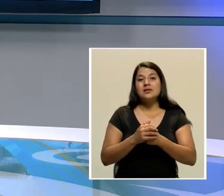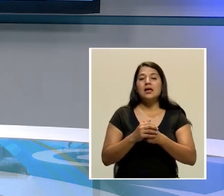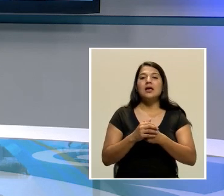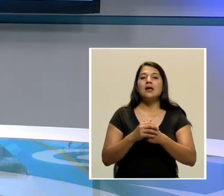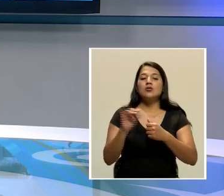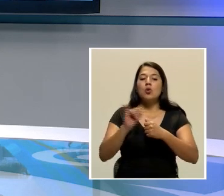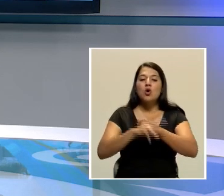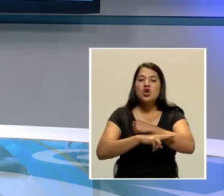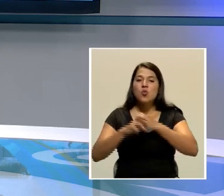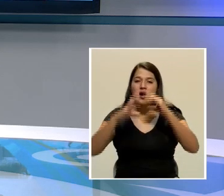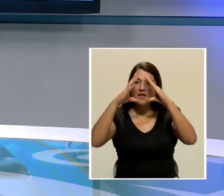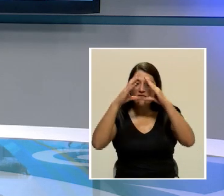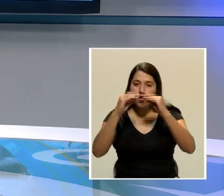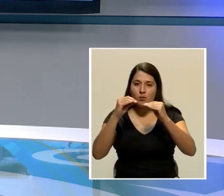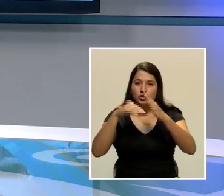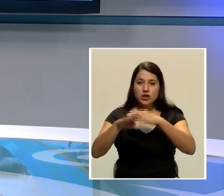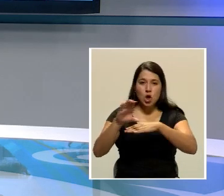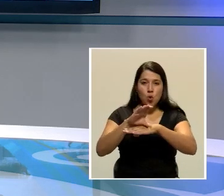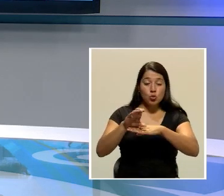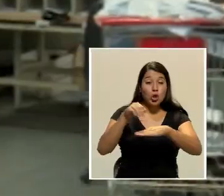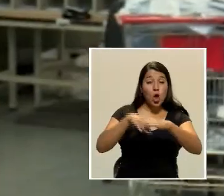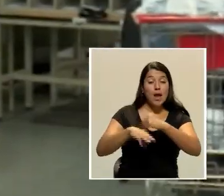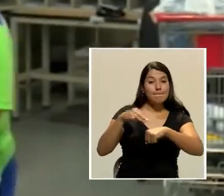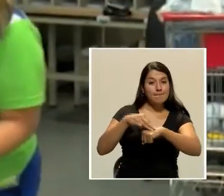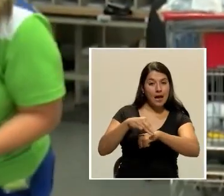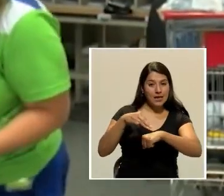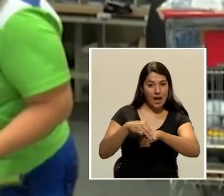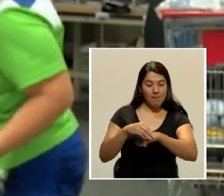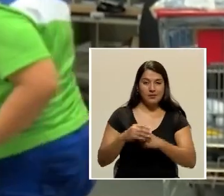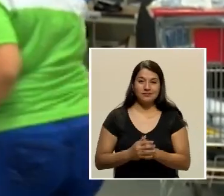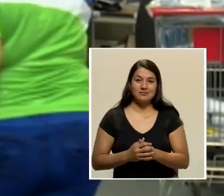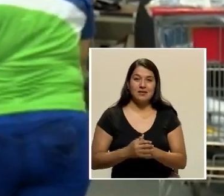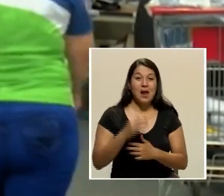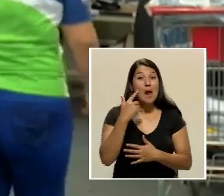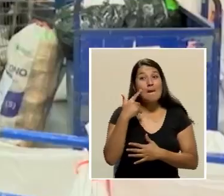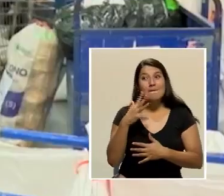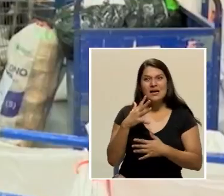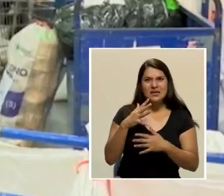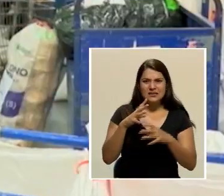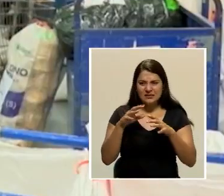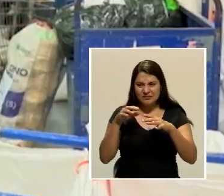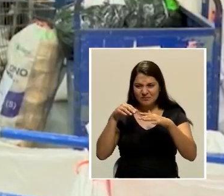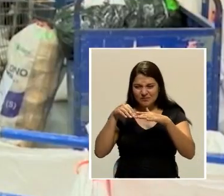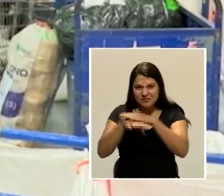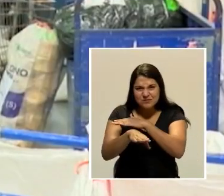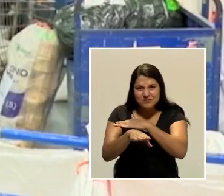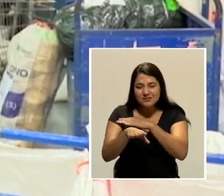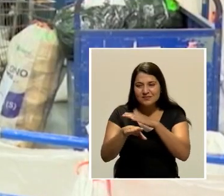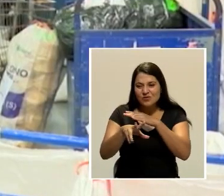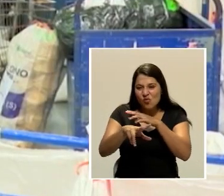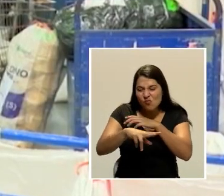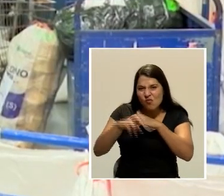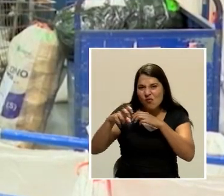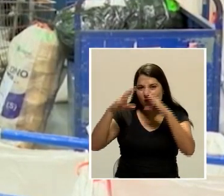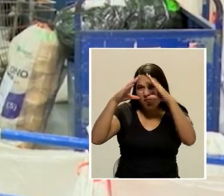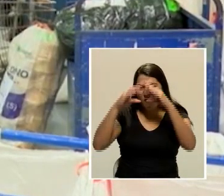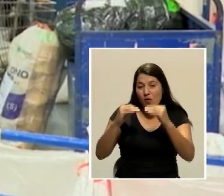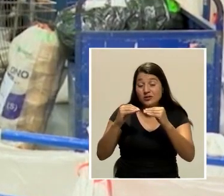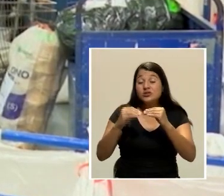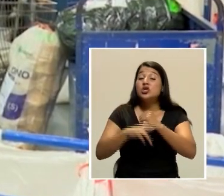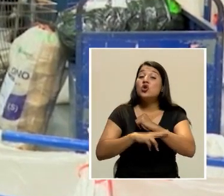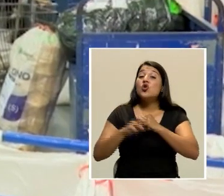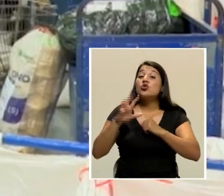la prueba. La empresa Correos de Costa Rica sufrió pérdidas por 50 millones de colones debido a